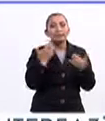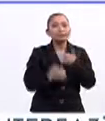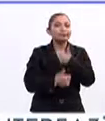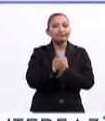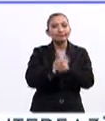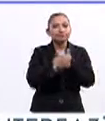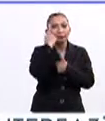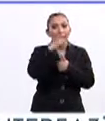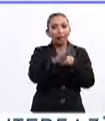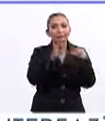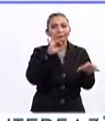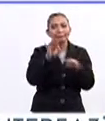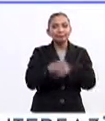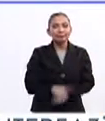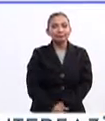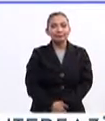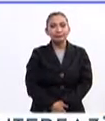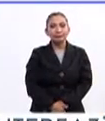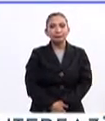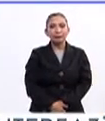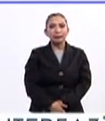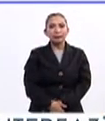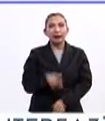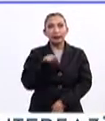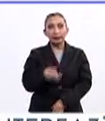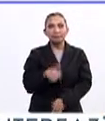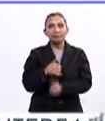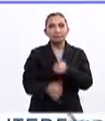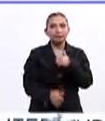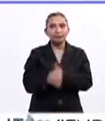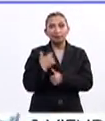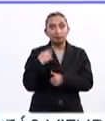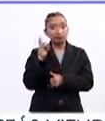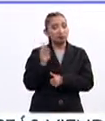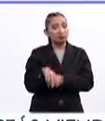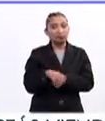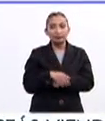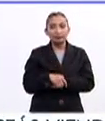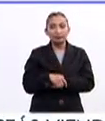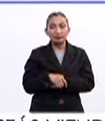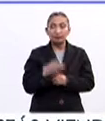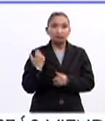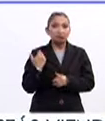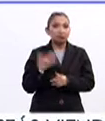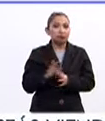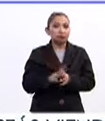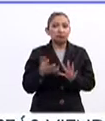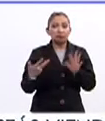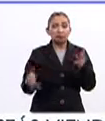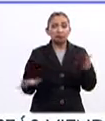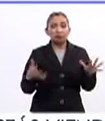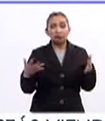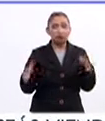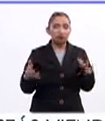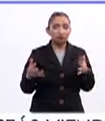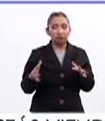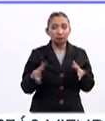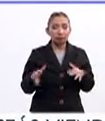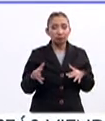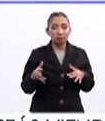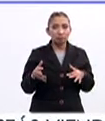participaron en esta selección? En esta selección, la verdad, fueron alrededor